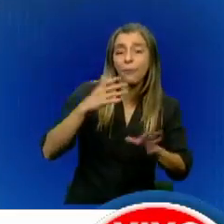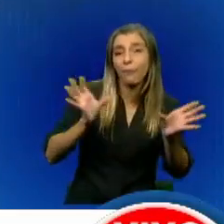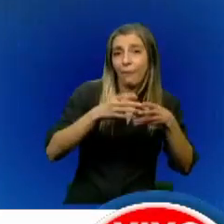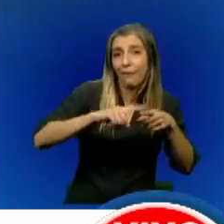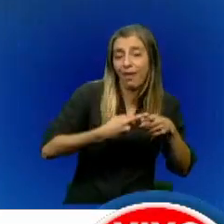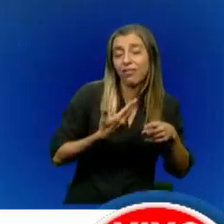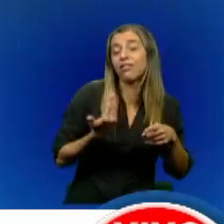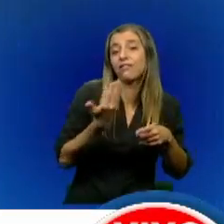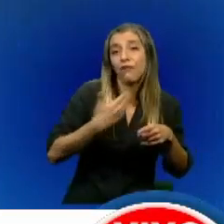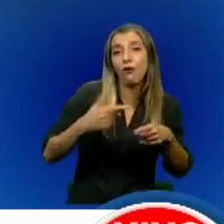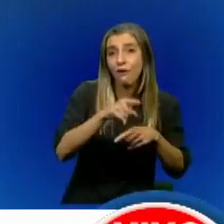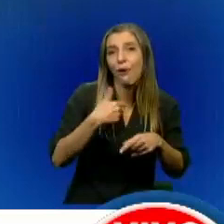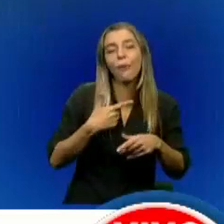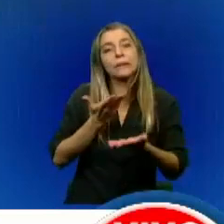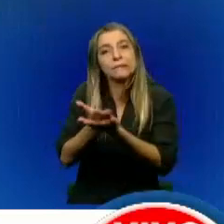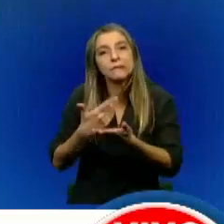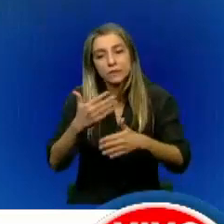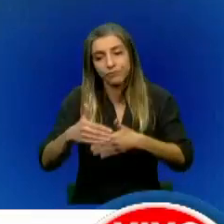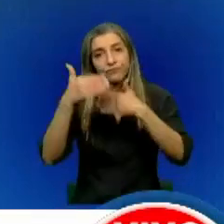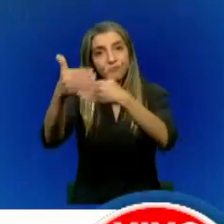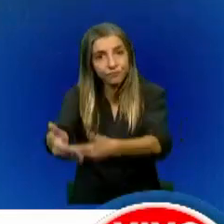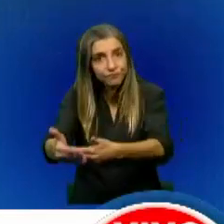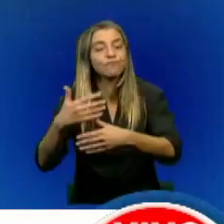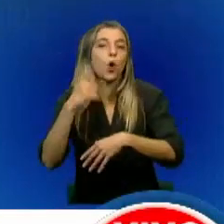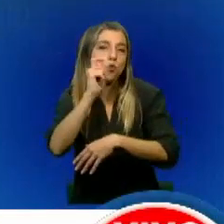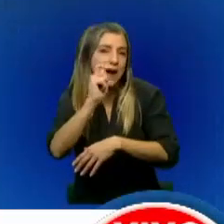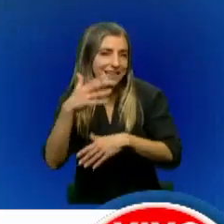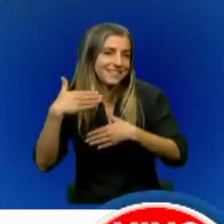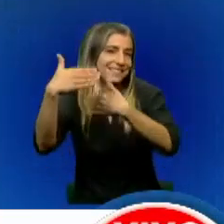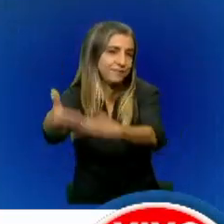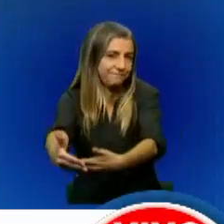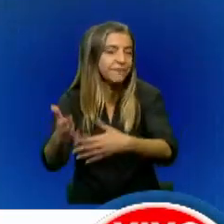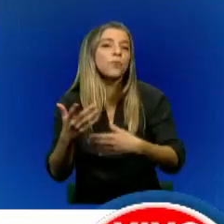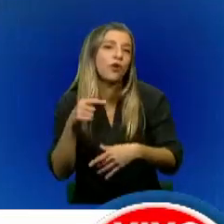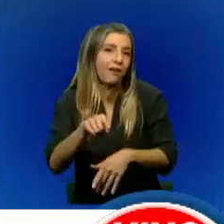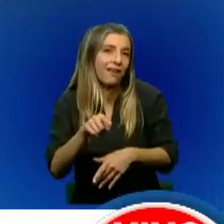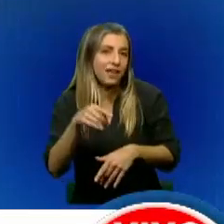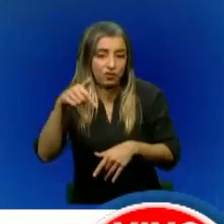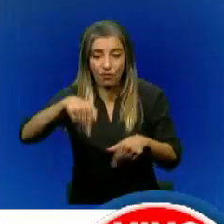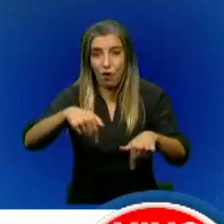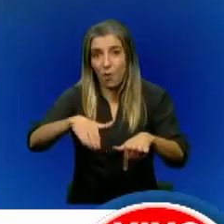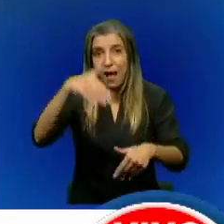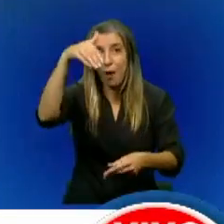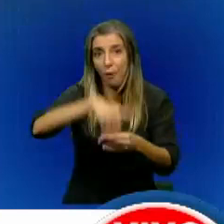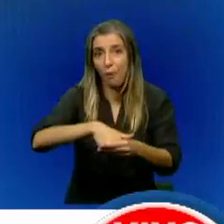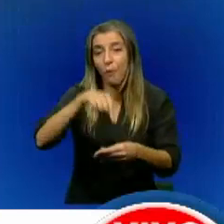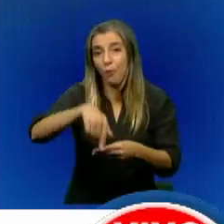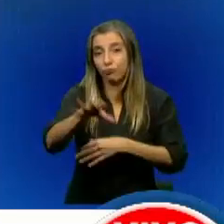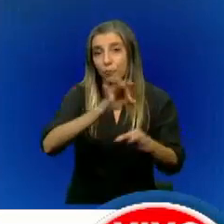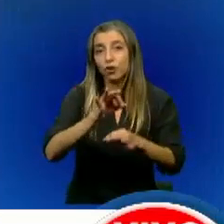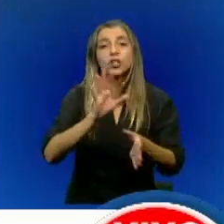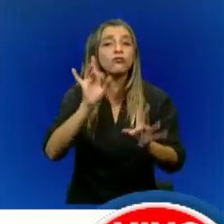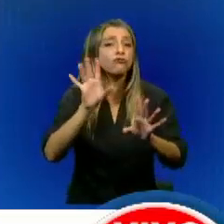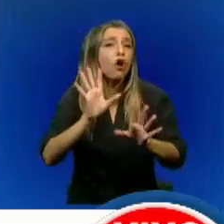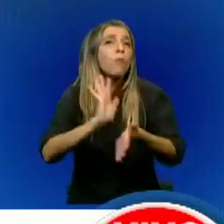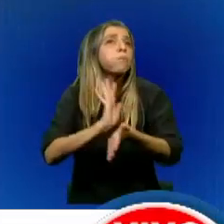postergación de la elección PASO y de la elección general por un mes, porque esto es lo que vamos a estar votando hoy, simplemente la postergación por un